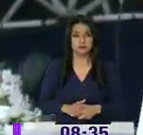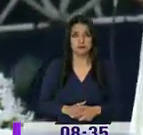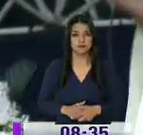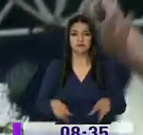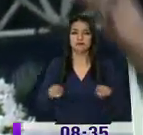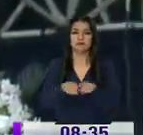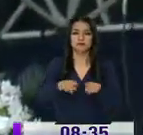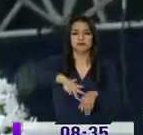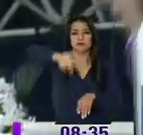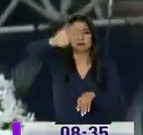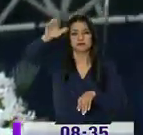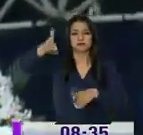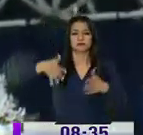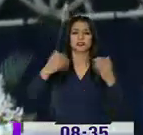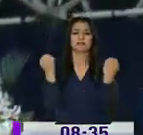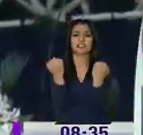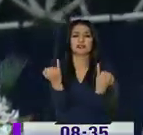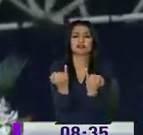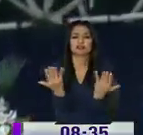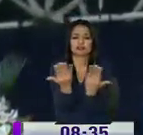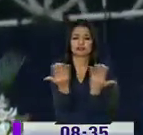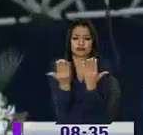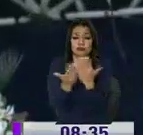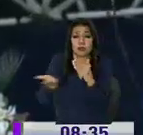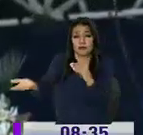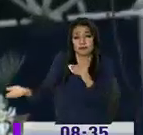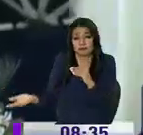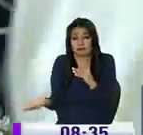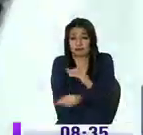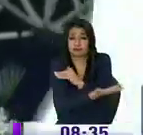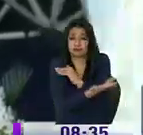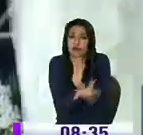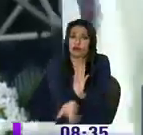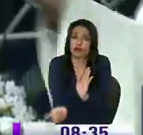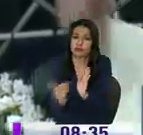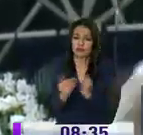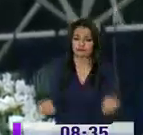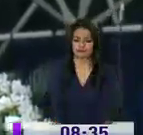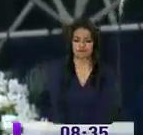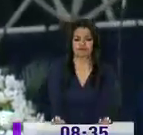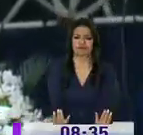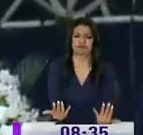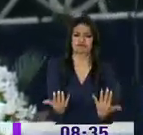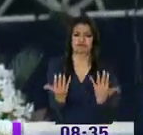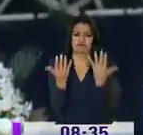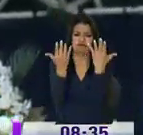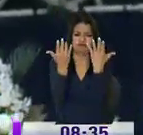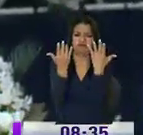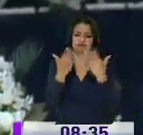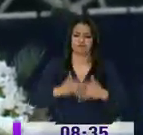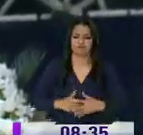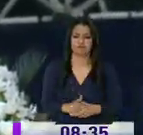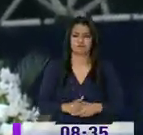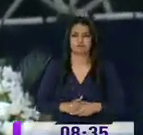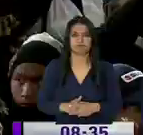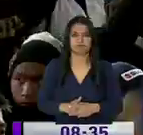páramo, aunque corten, volverá a retoñar, queridos hermanos, hermanas.